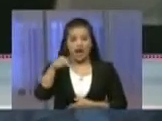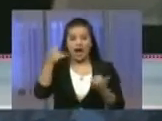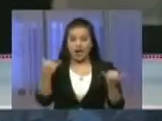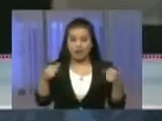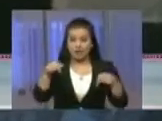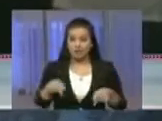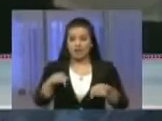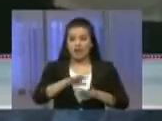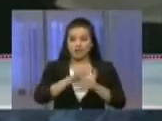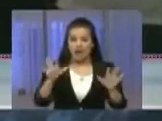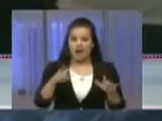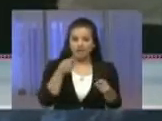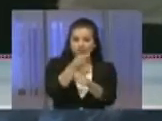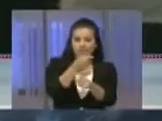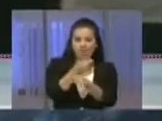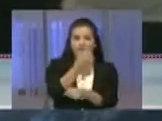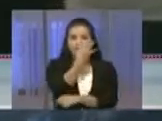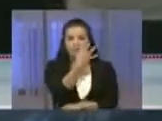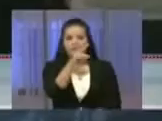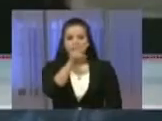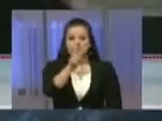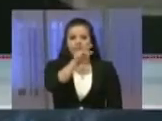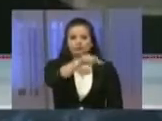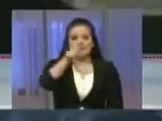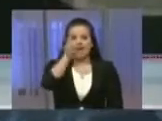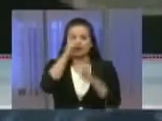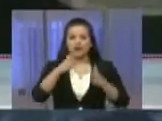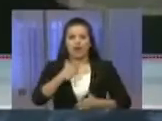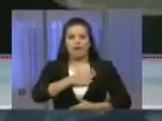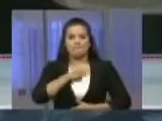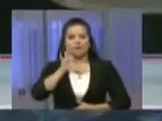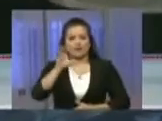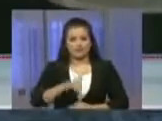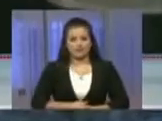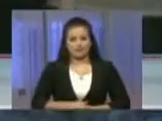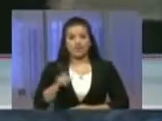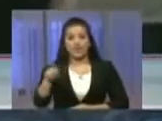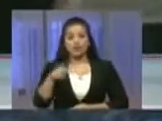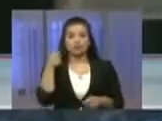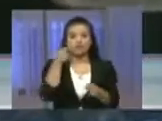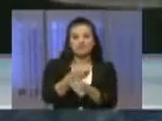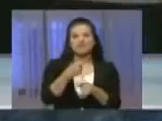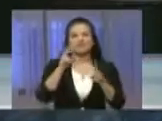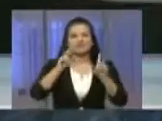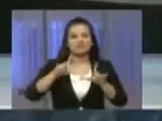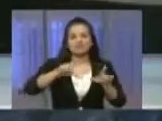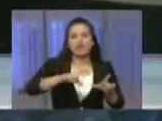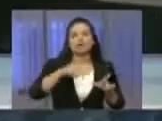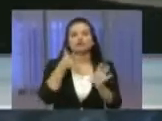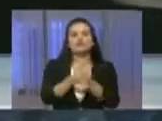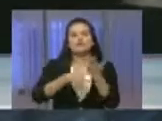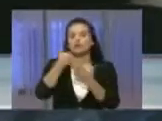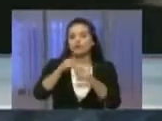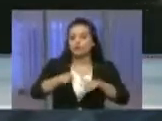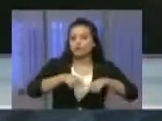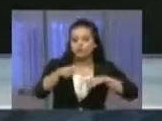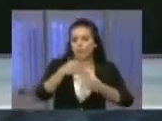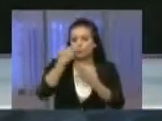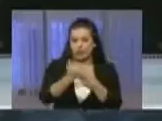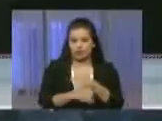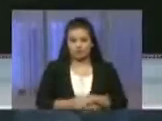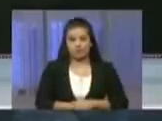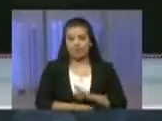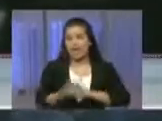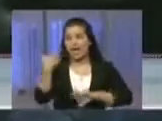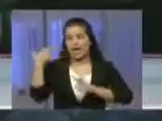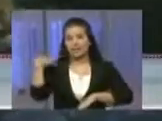estamos graduando 42 Patriotas de socioproductivo anteriormente habían graduado 60